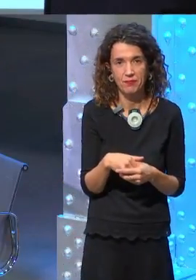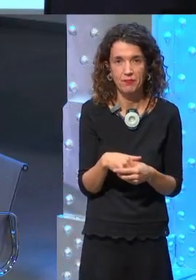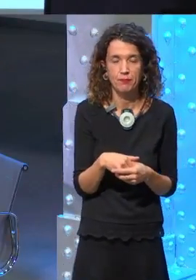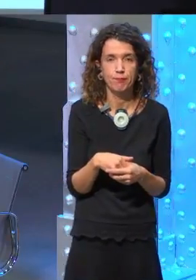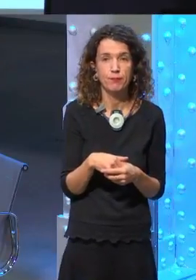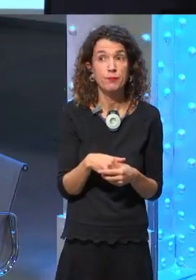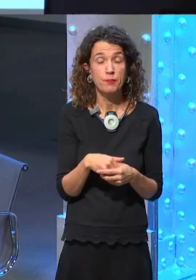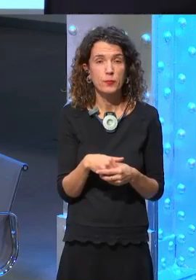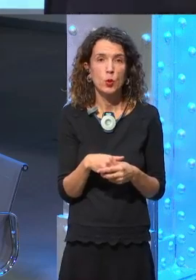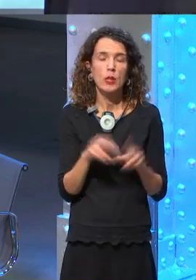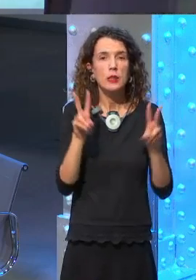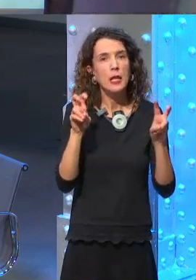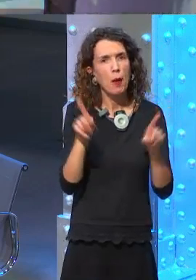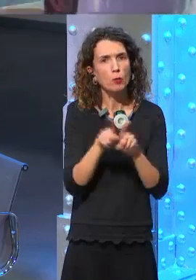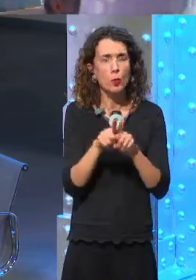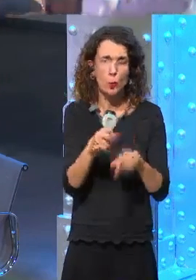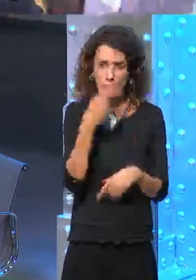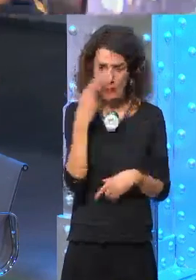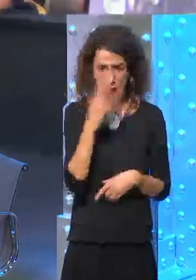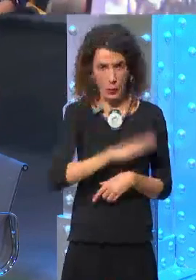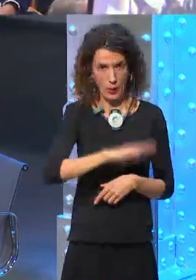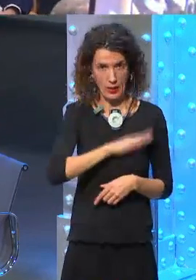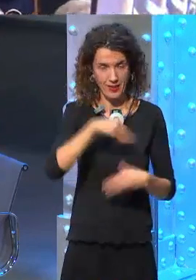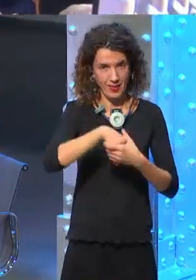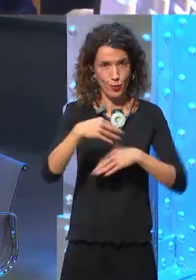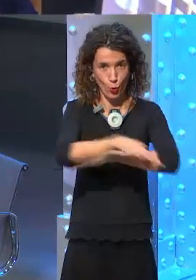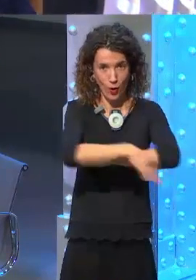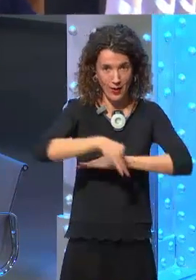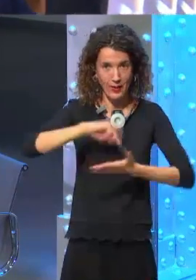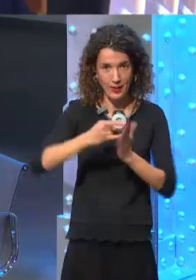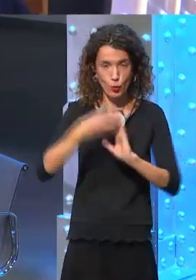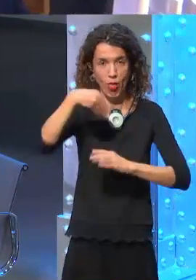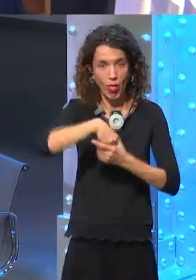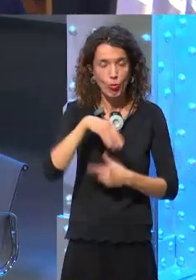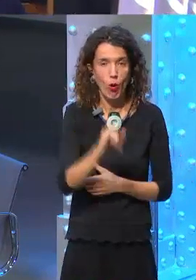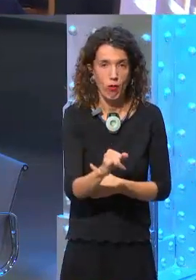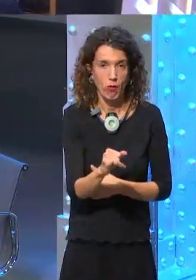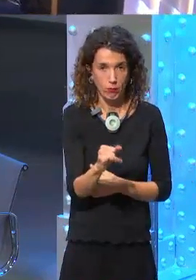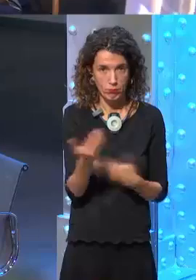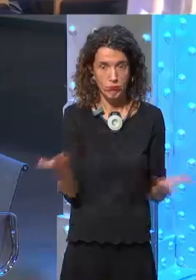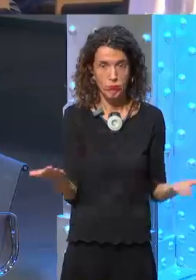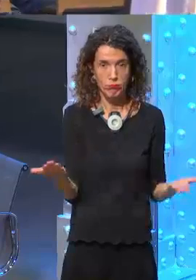Y bueno, esto es un tema muy interesante para la arquitectura. Este sería el interior de